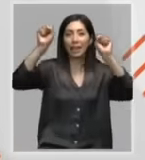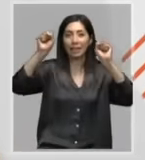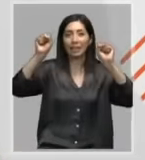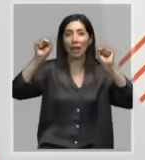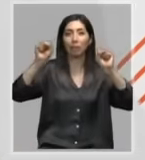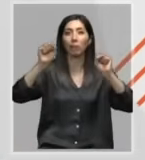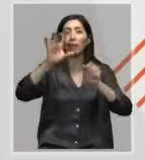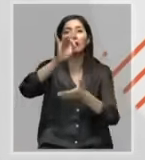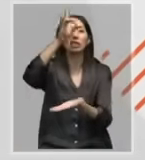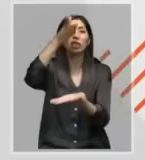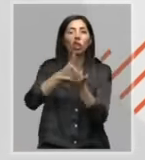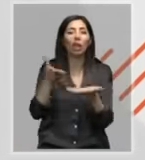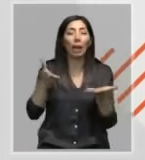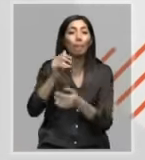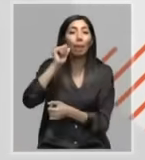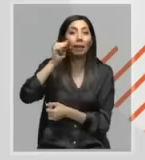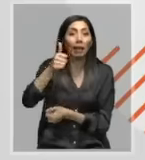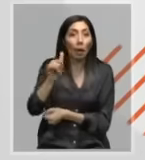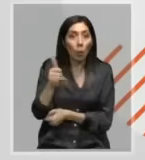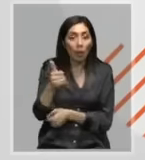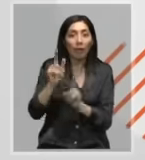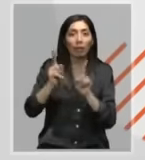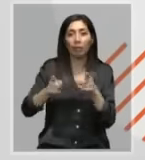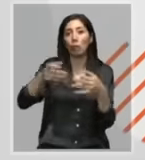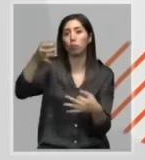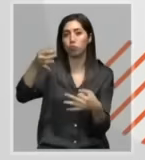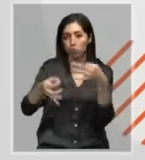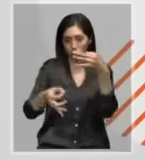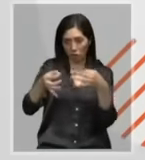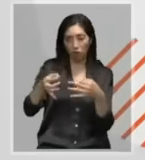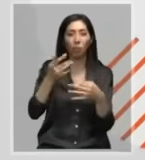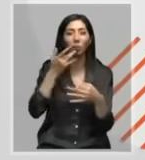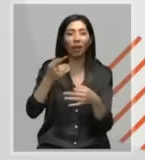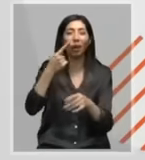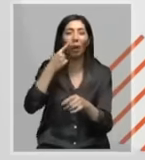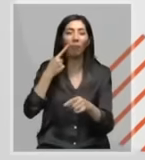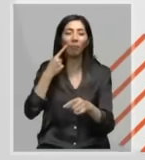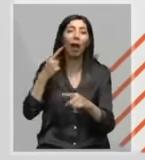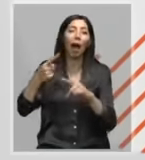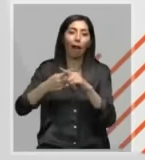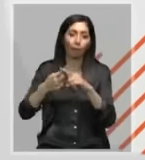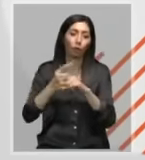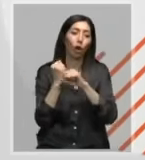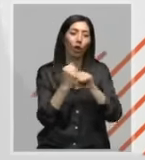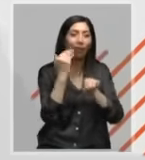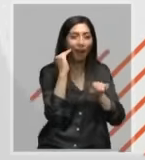determinado que mañana jueves fuera formalizado por la agresión a la pequeña.